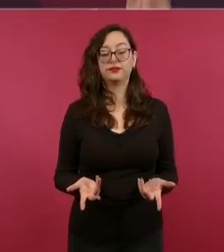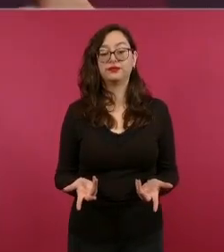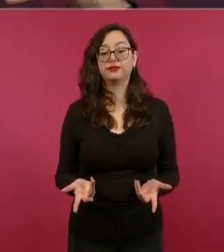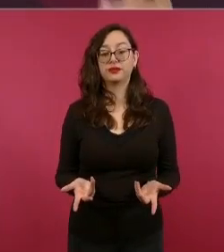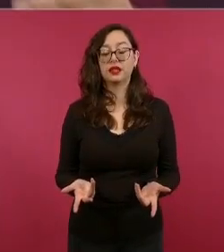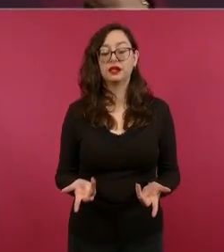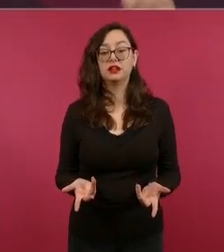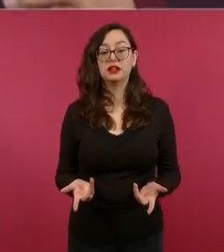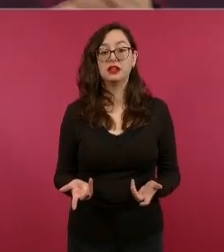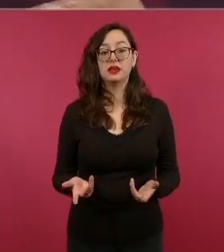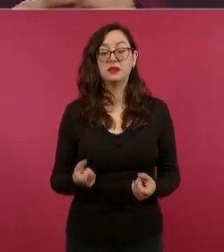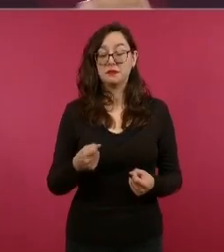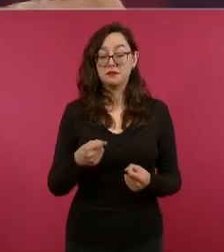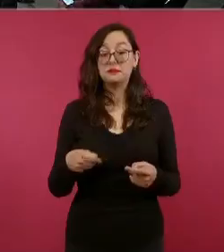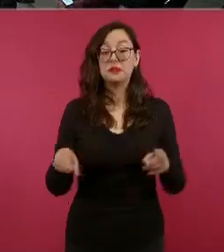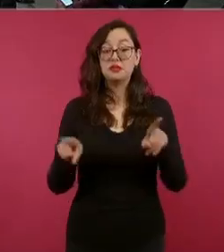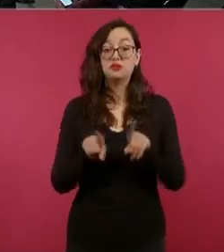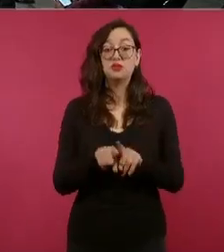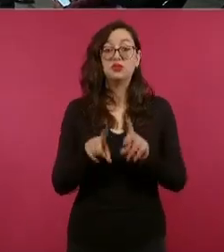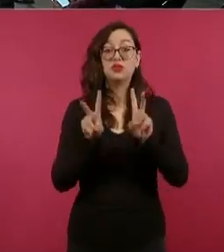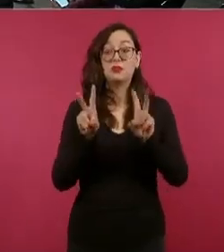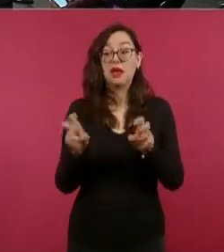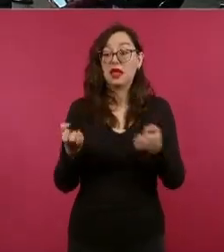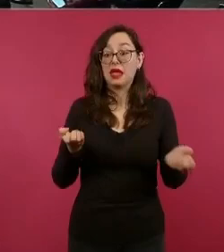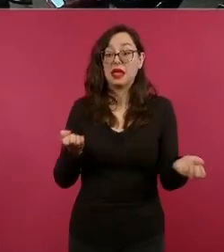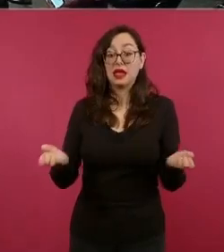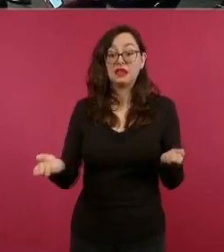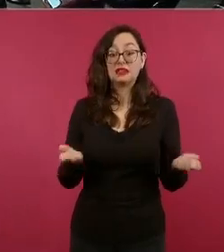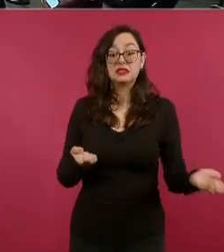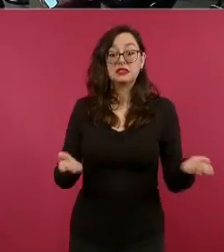toda la parte preventiva.